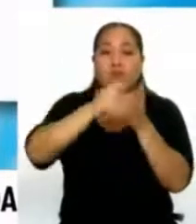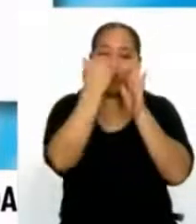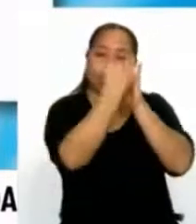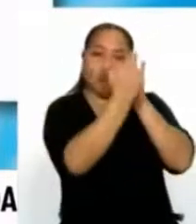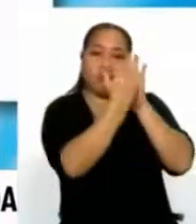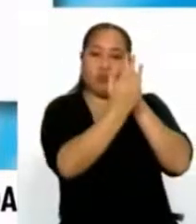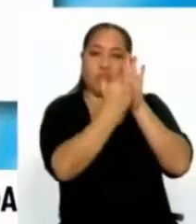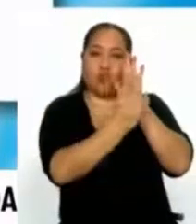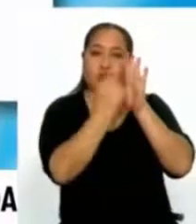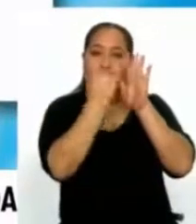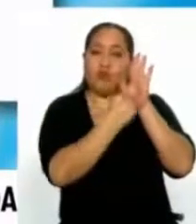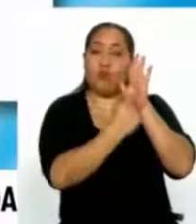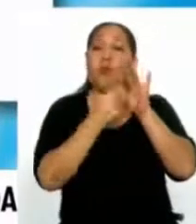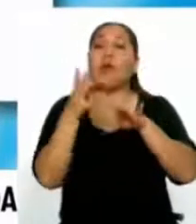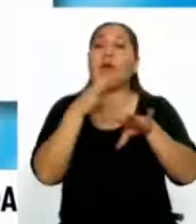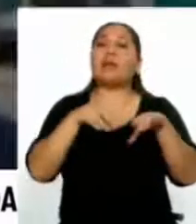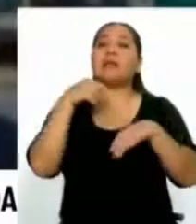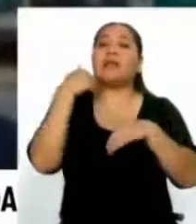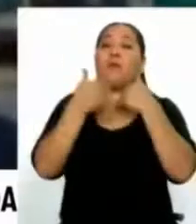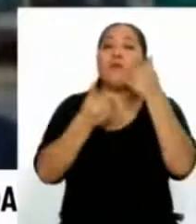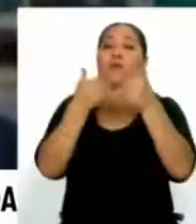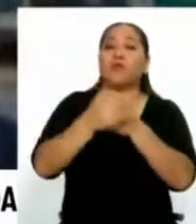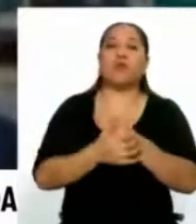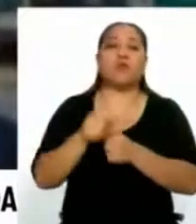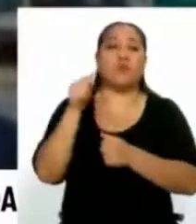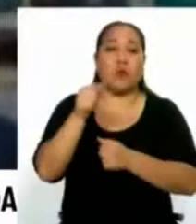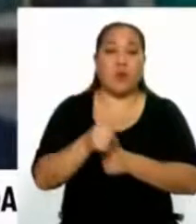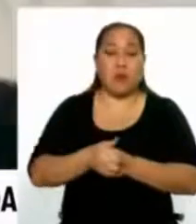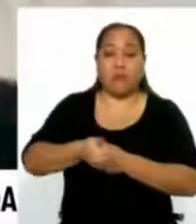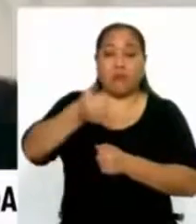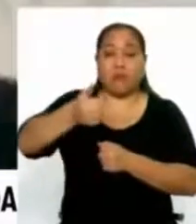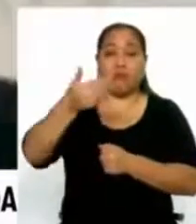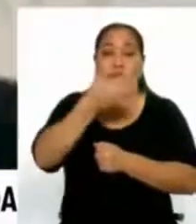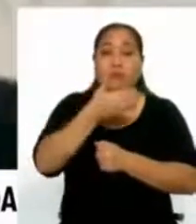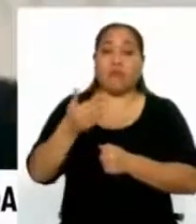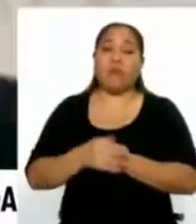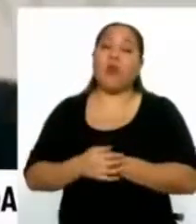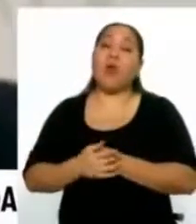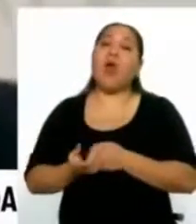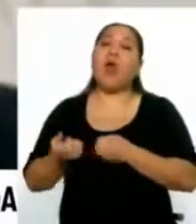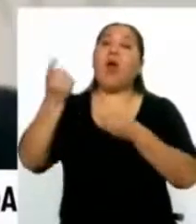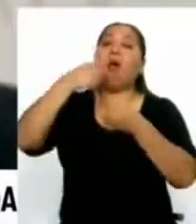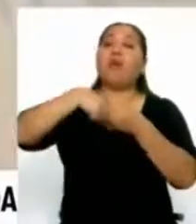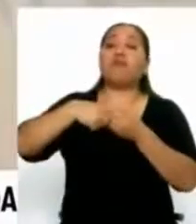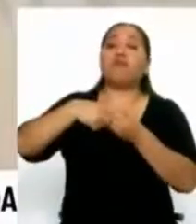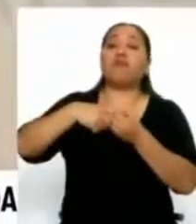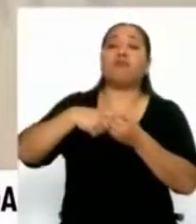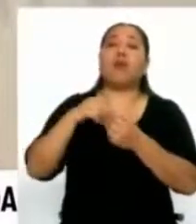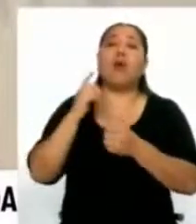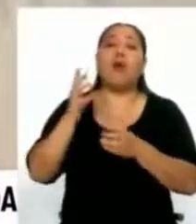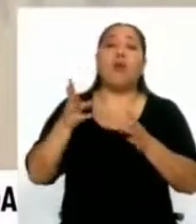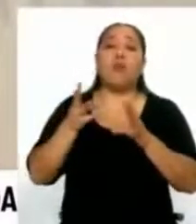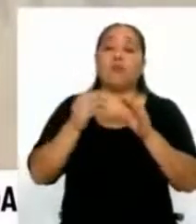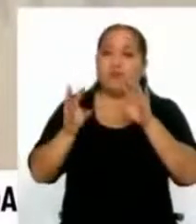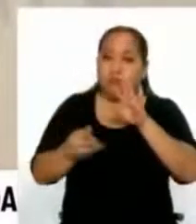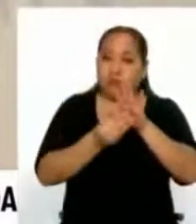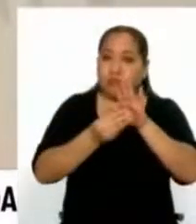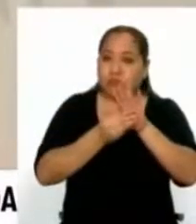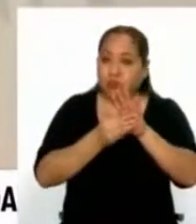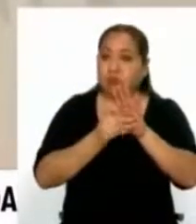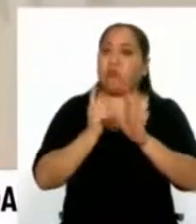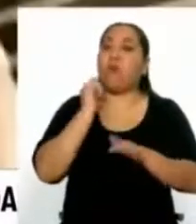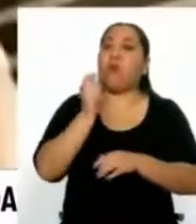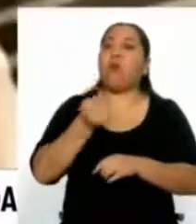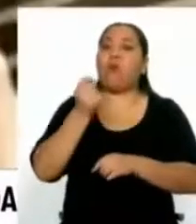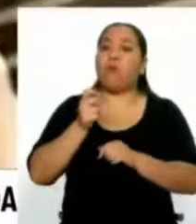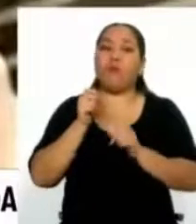de actuación para ejecutar este procedimiento. El magistrado se sumó a la posición de la mayoría de jueces de la Sala de Derecho Constitucional